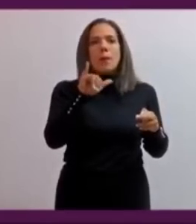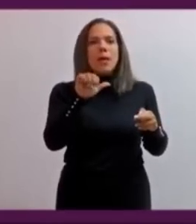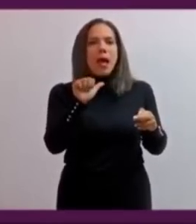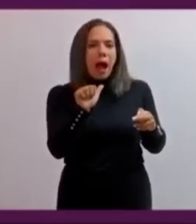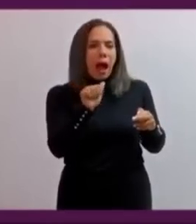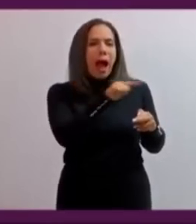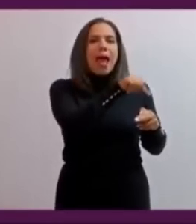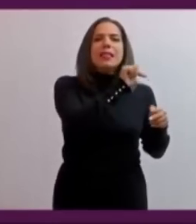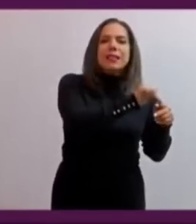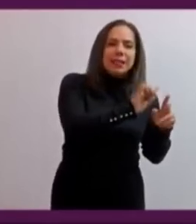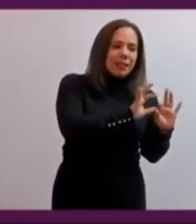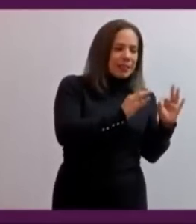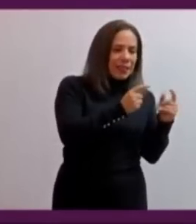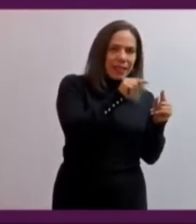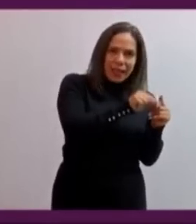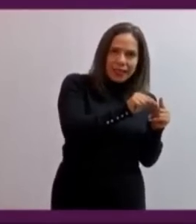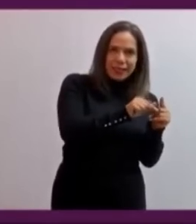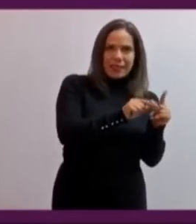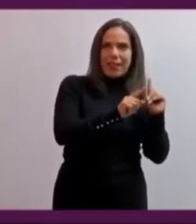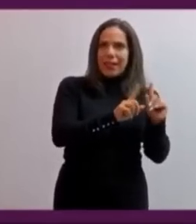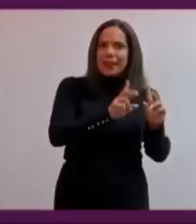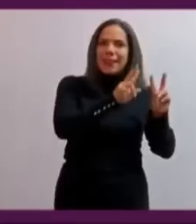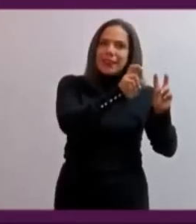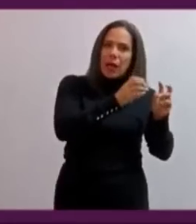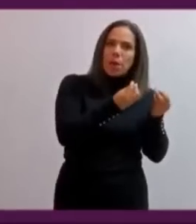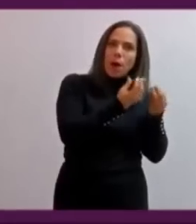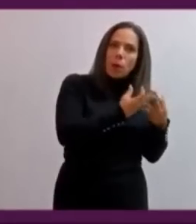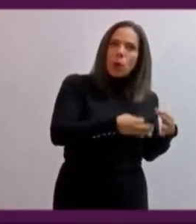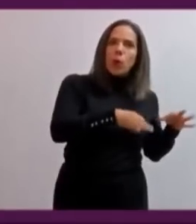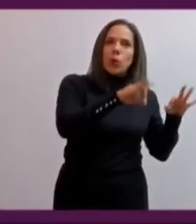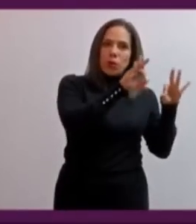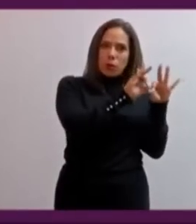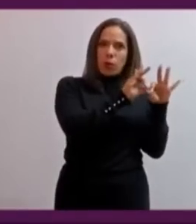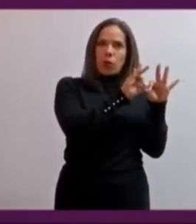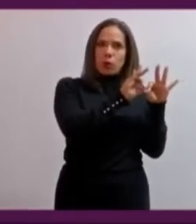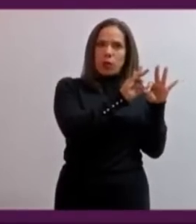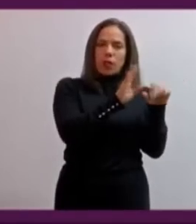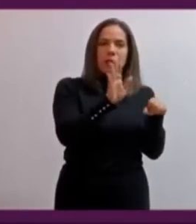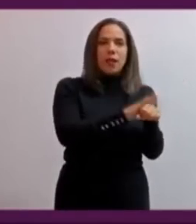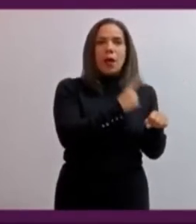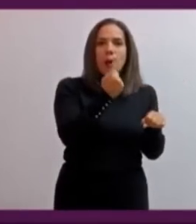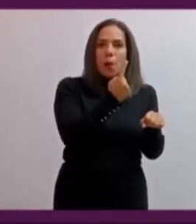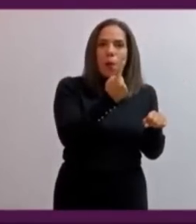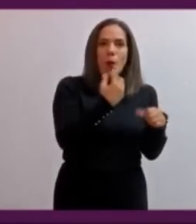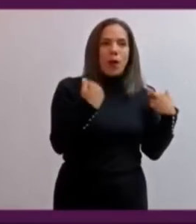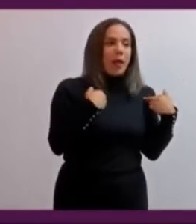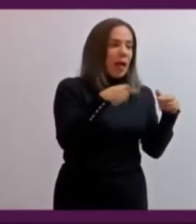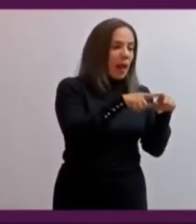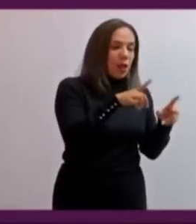muy significativo, porque si no logramos que los docentes